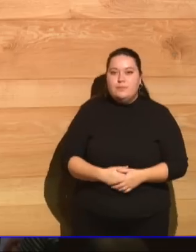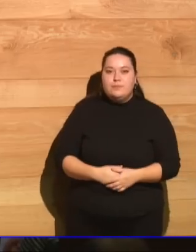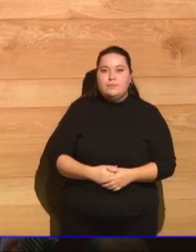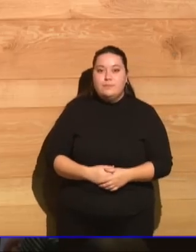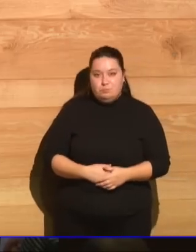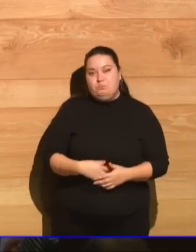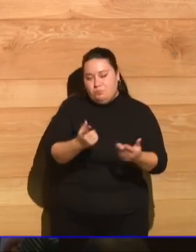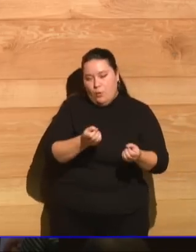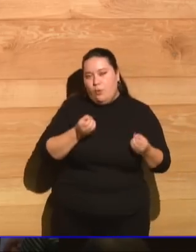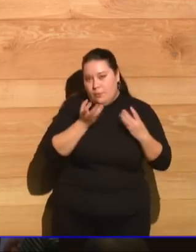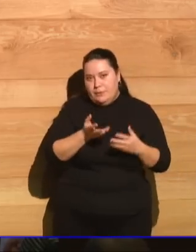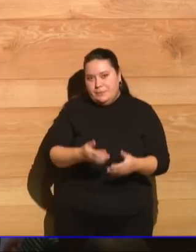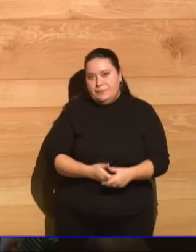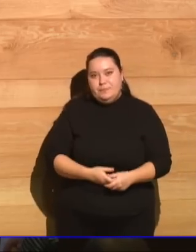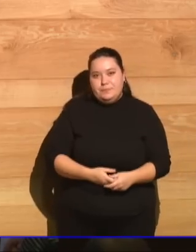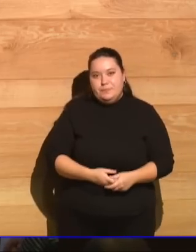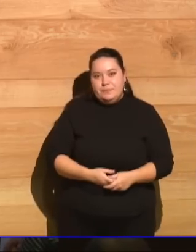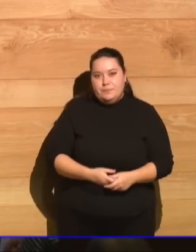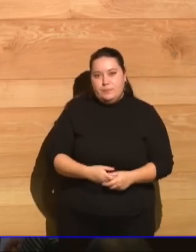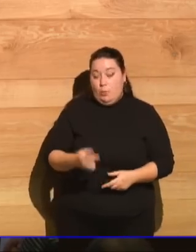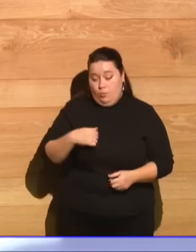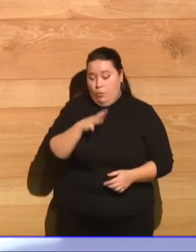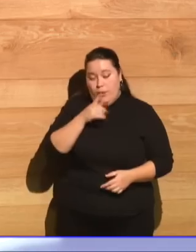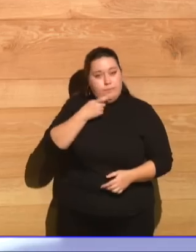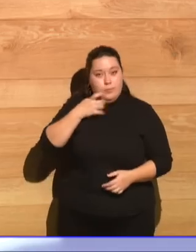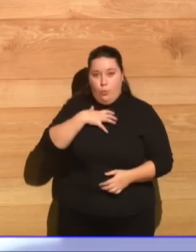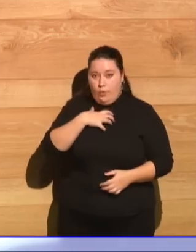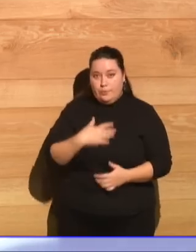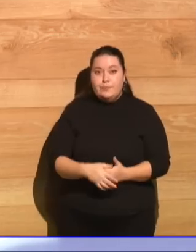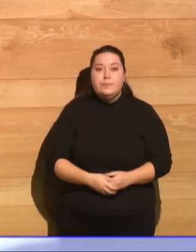Vale, lo voy a contar. Lo voy a contar porque no me callo.